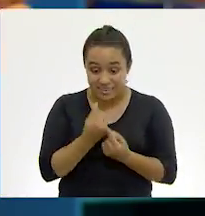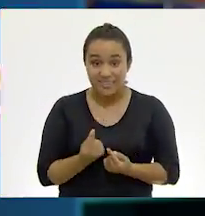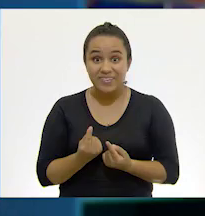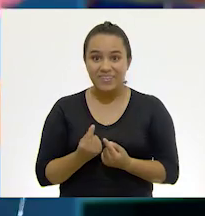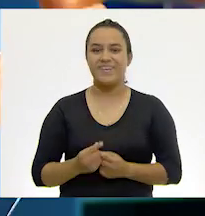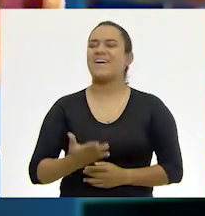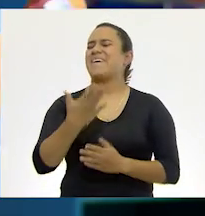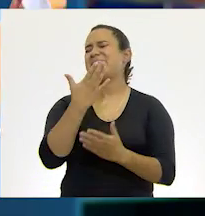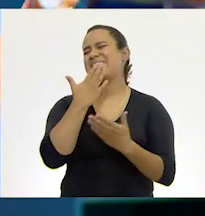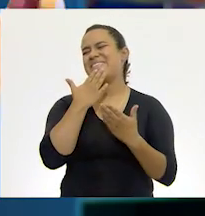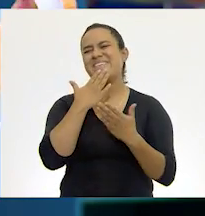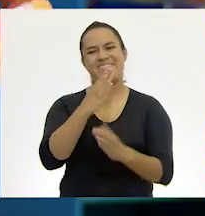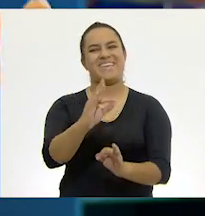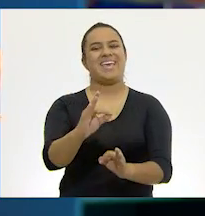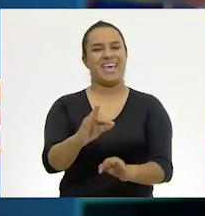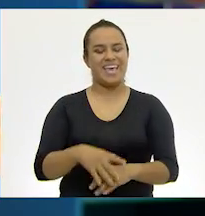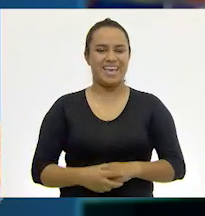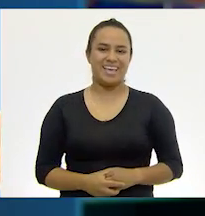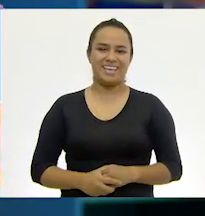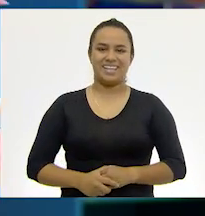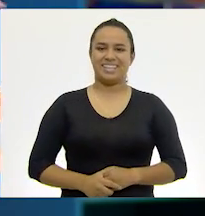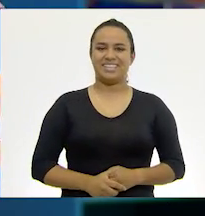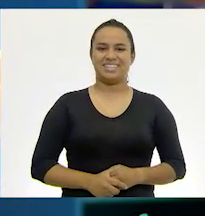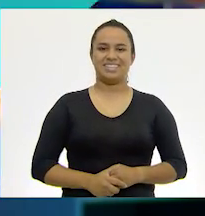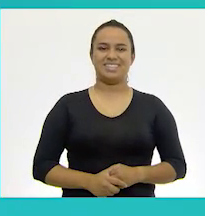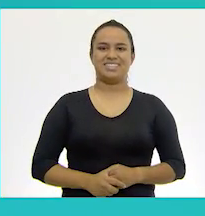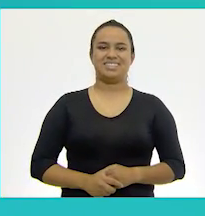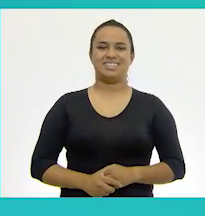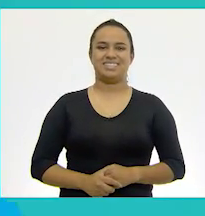¡Muy bien!